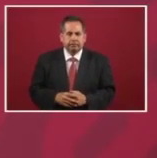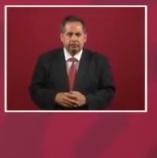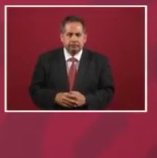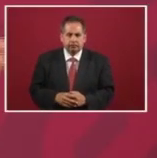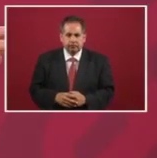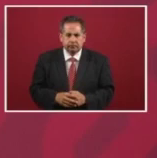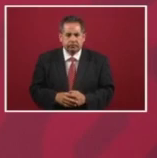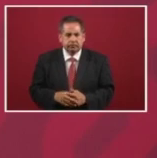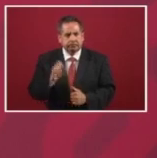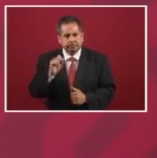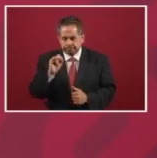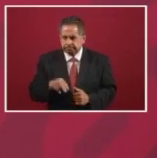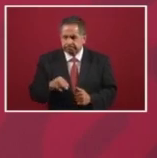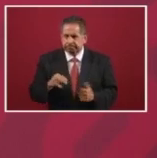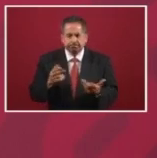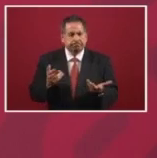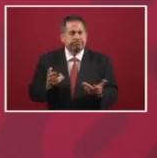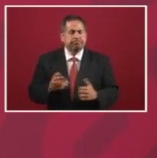sin